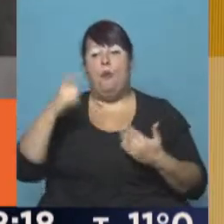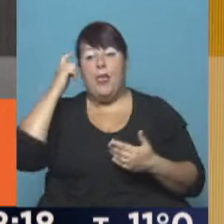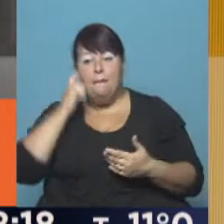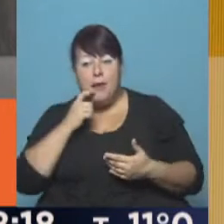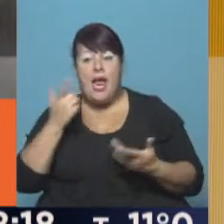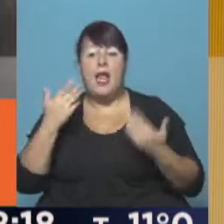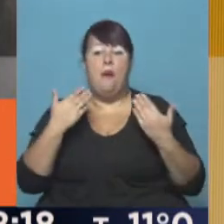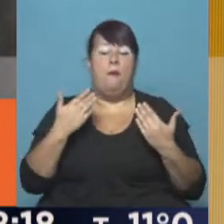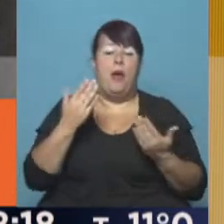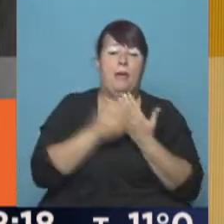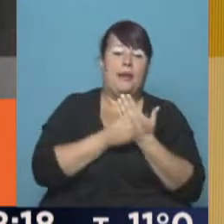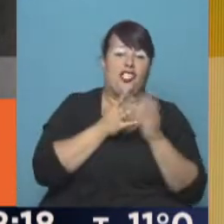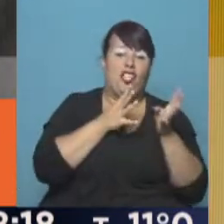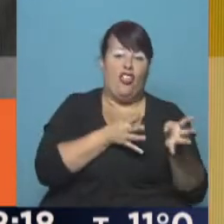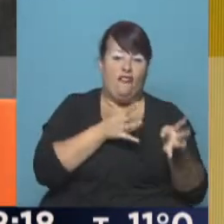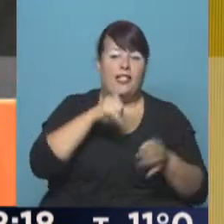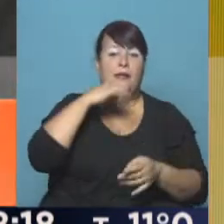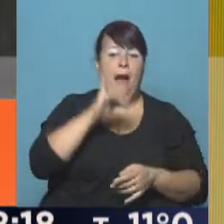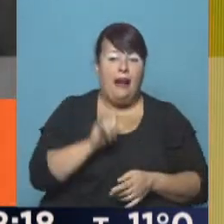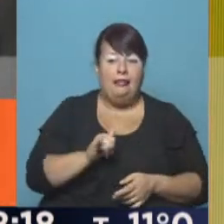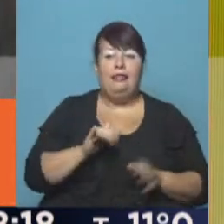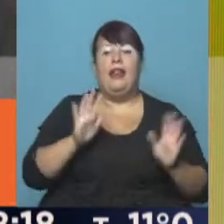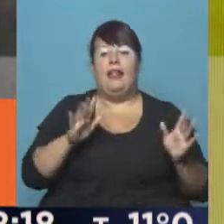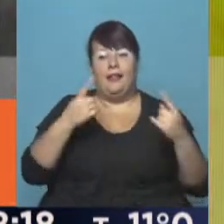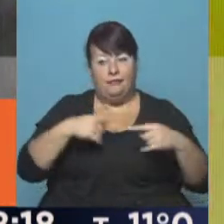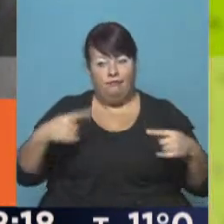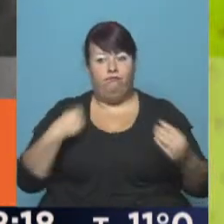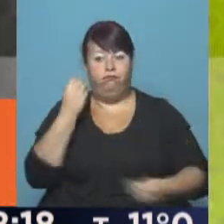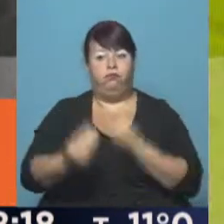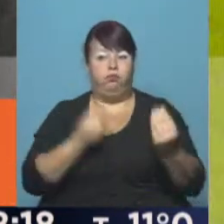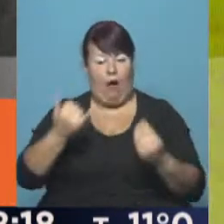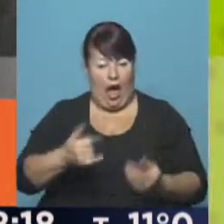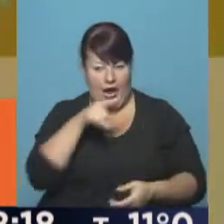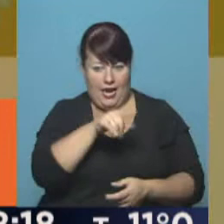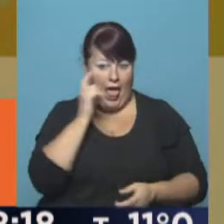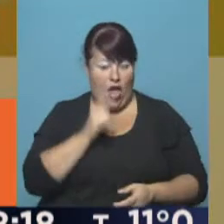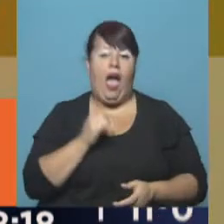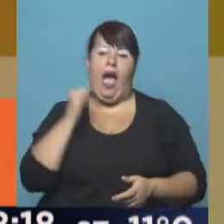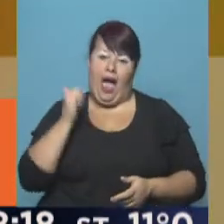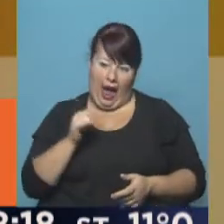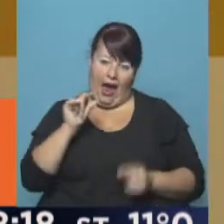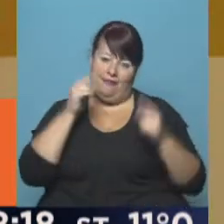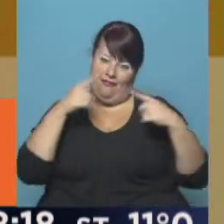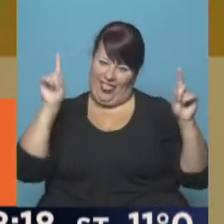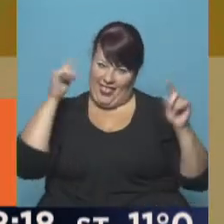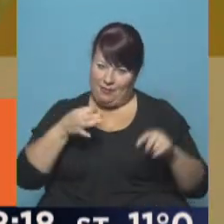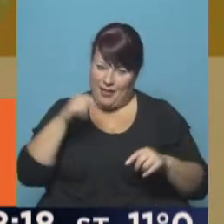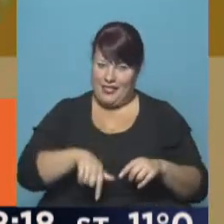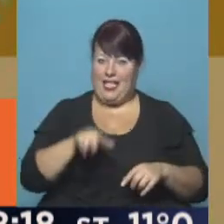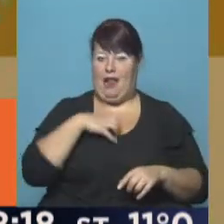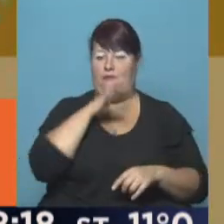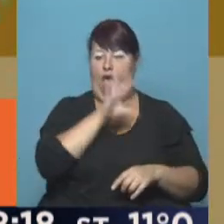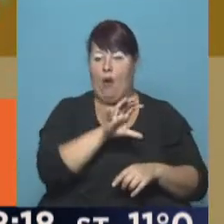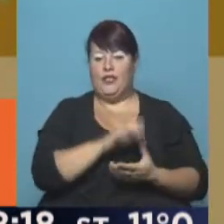menen puede ser el ministro de defensa- martínez muchos candidatos en la provincia no tiene una particularidad en nuestra